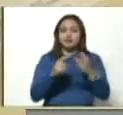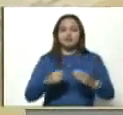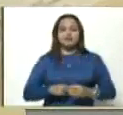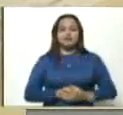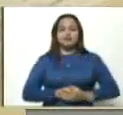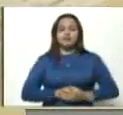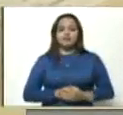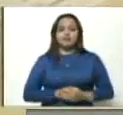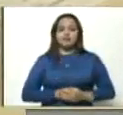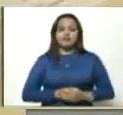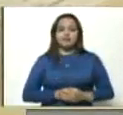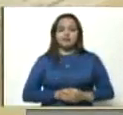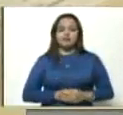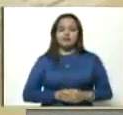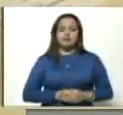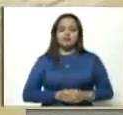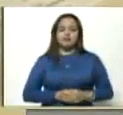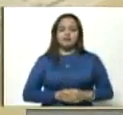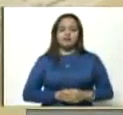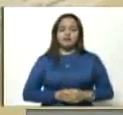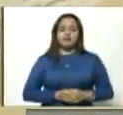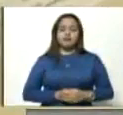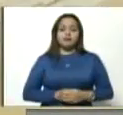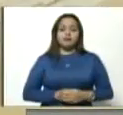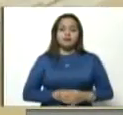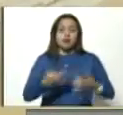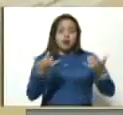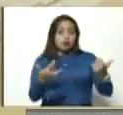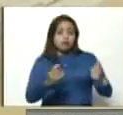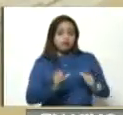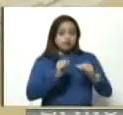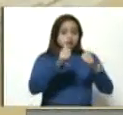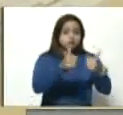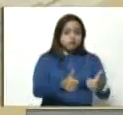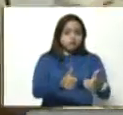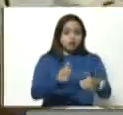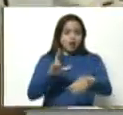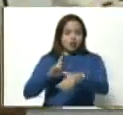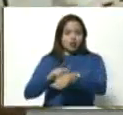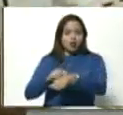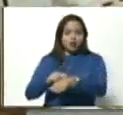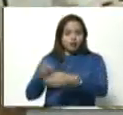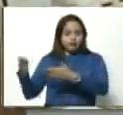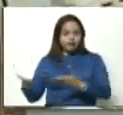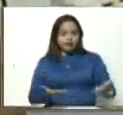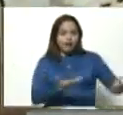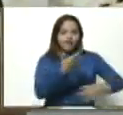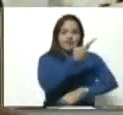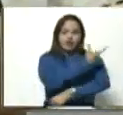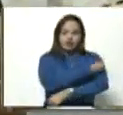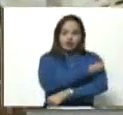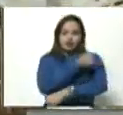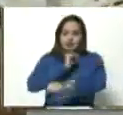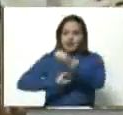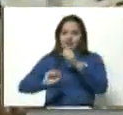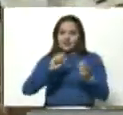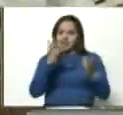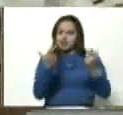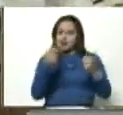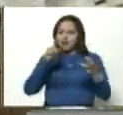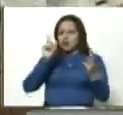la colocación del refuerzo. Vamos a iniciar con el doctor, quien va a recibir hoy su dosis de refuerzo.